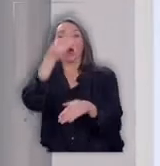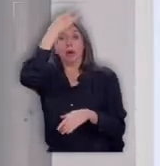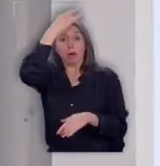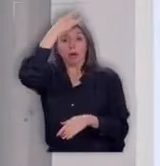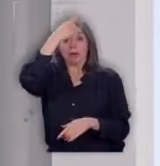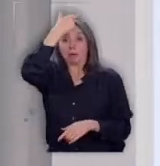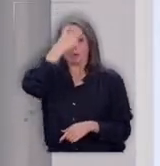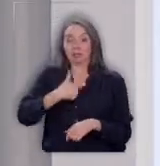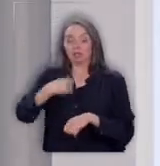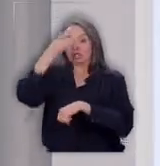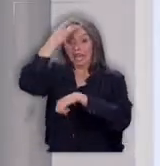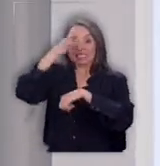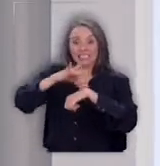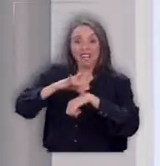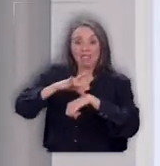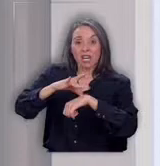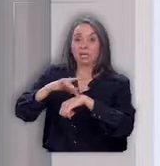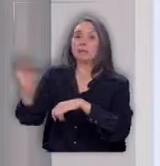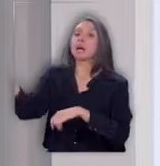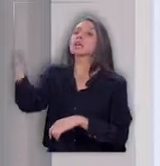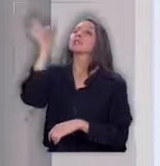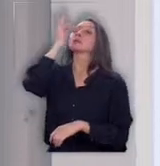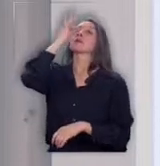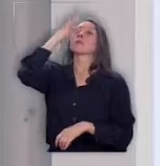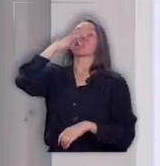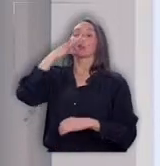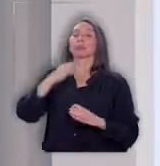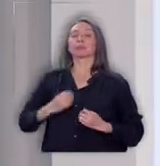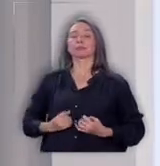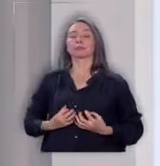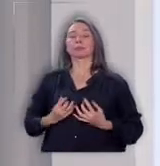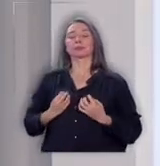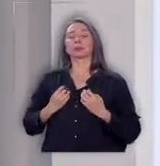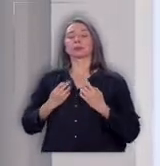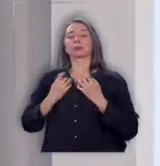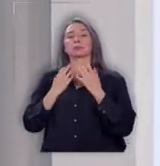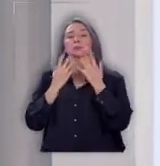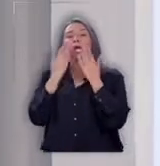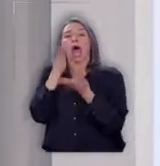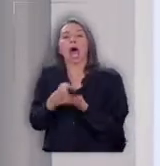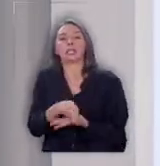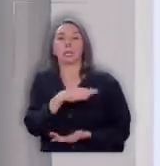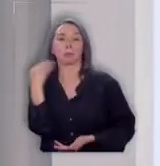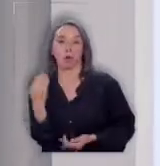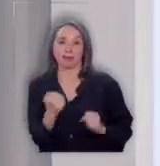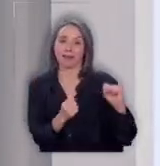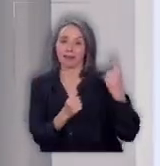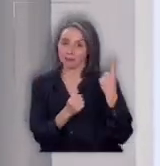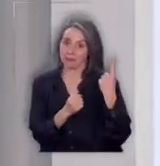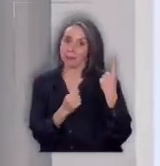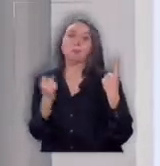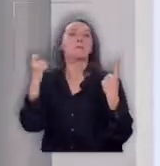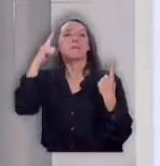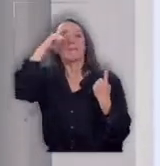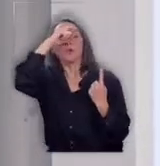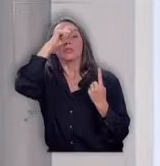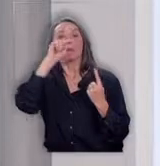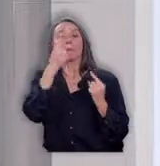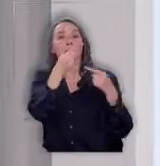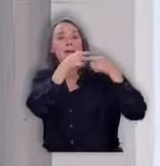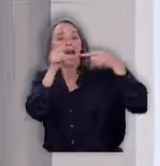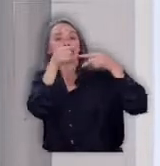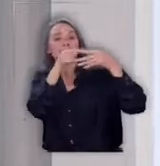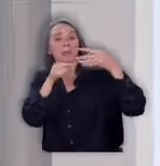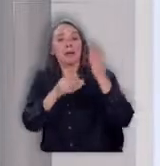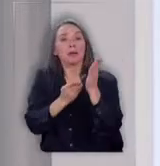puedan hacer todo el curso de la enfermedad hasta finalmente fallecer primer punto Entonces era muy difícil que en las primeras